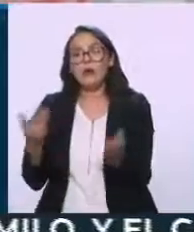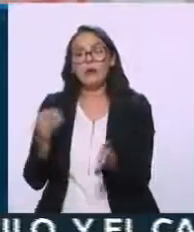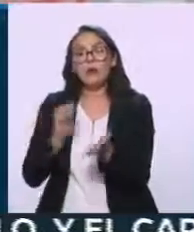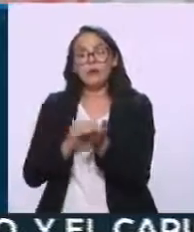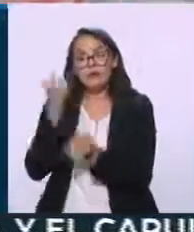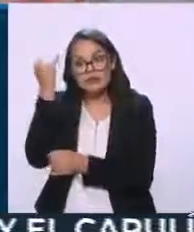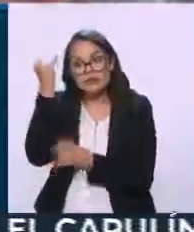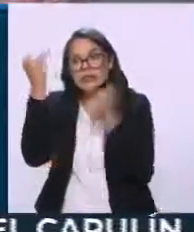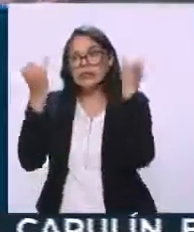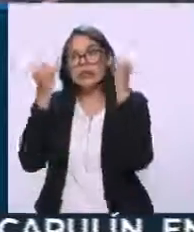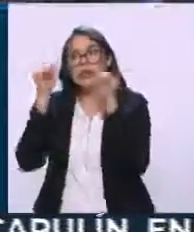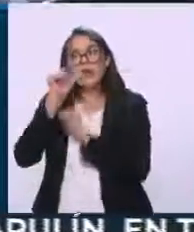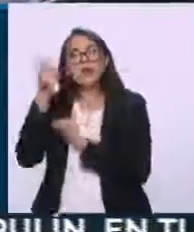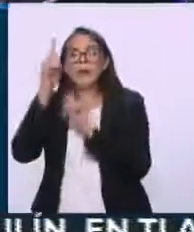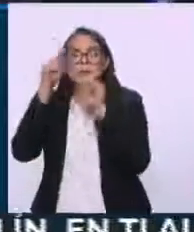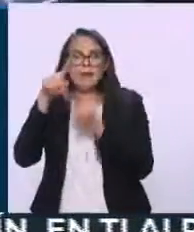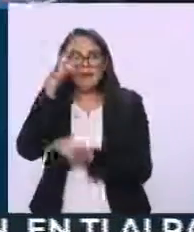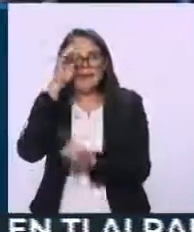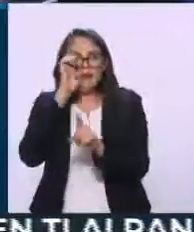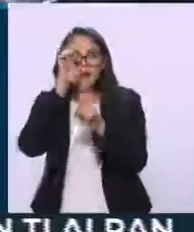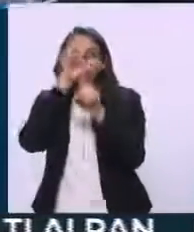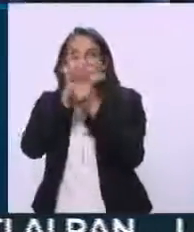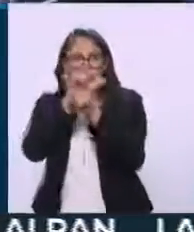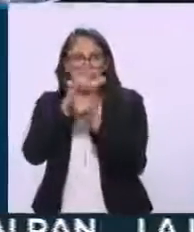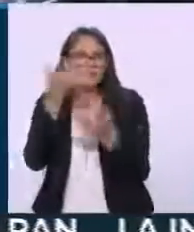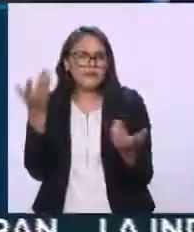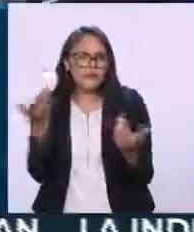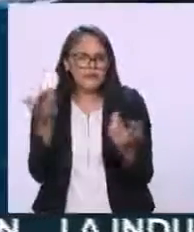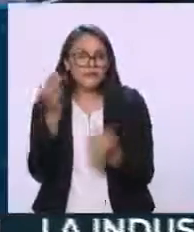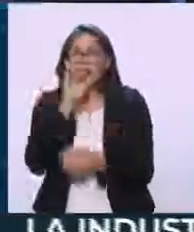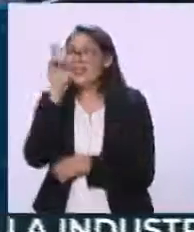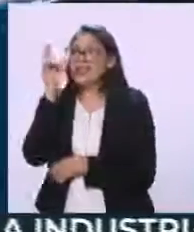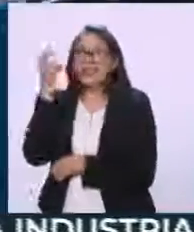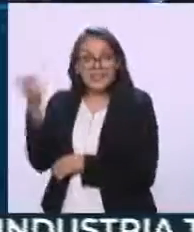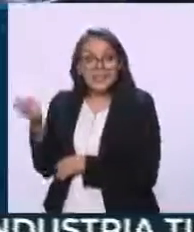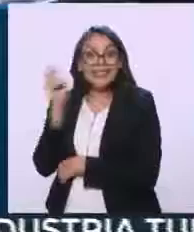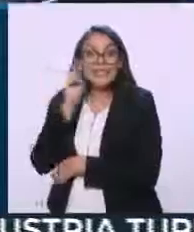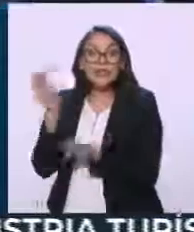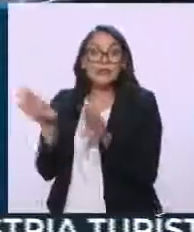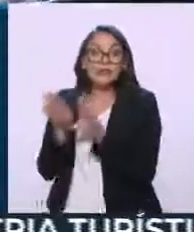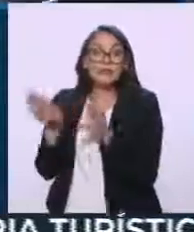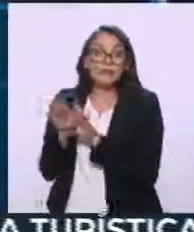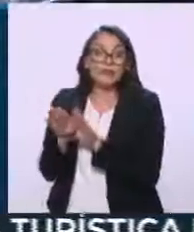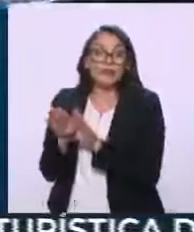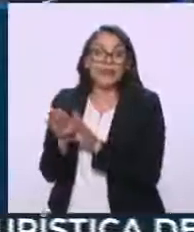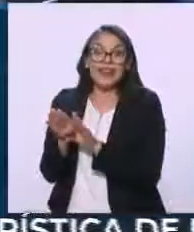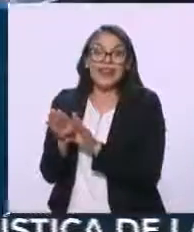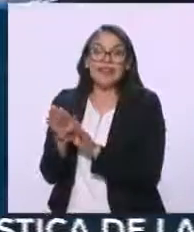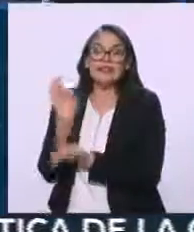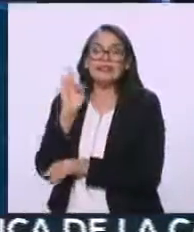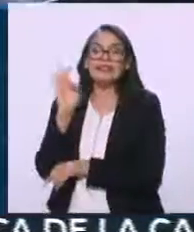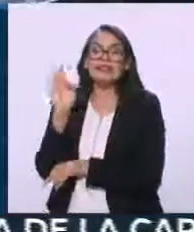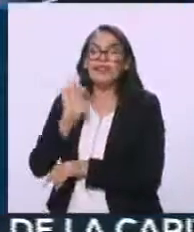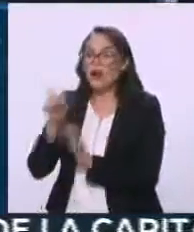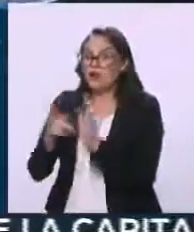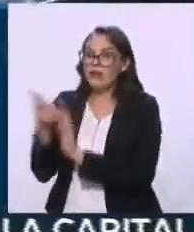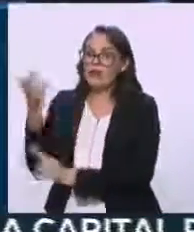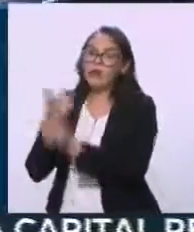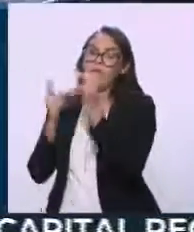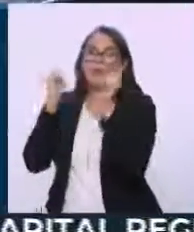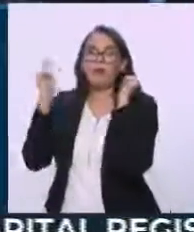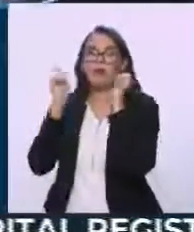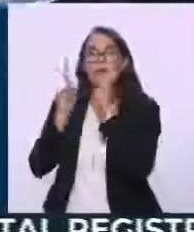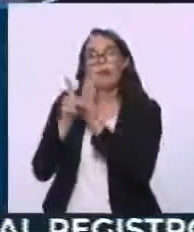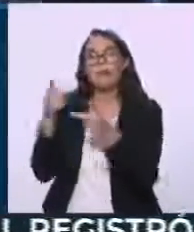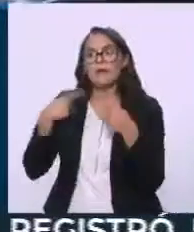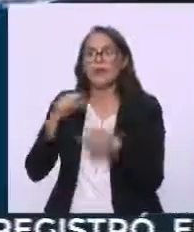un plan un poco más específico, ¿no? Ahí es donde podríamos ver los mayores rebrotes debido a esta característica que